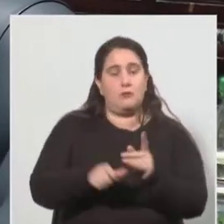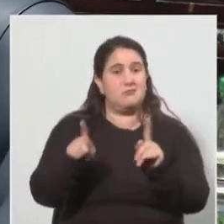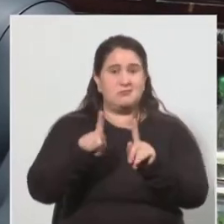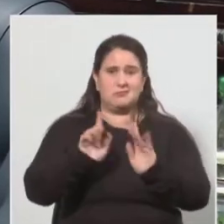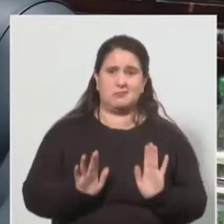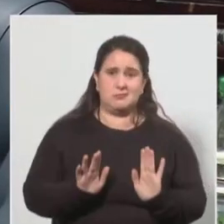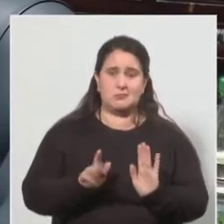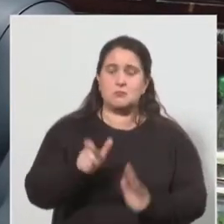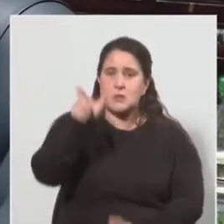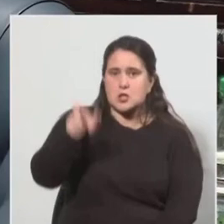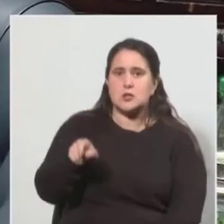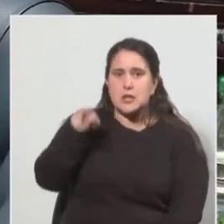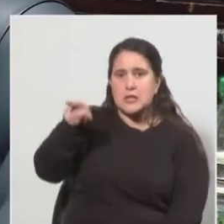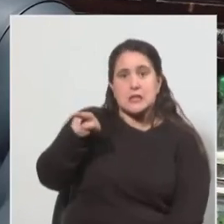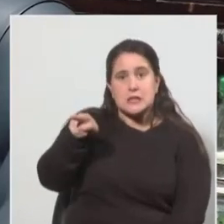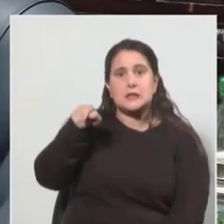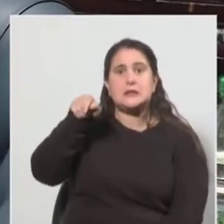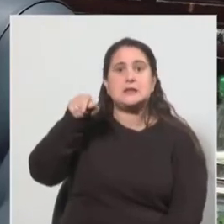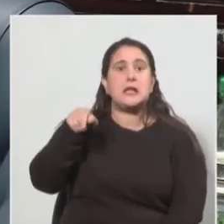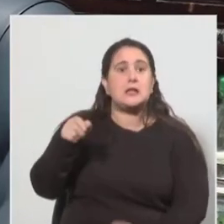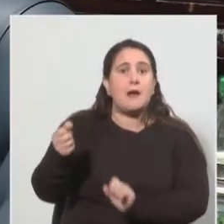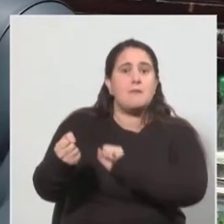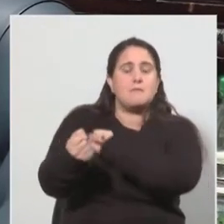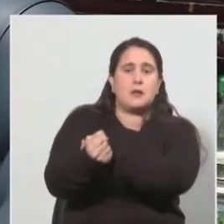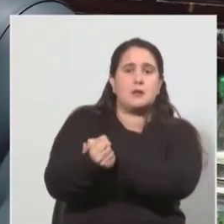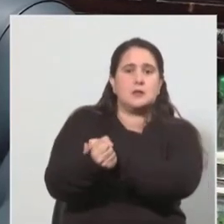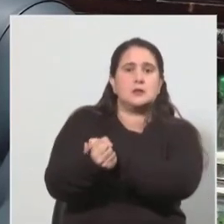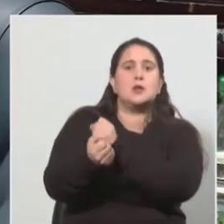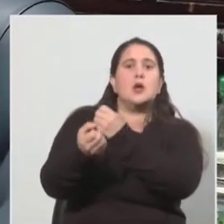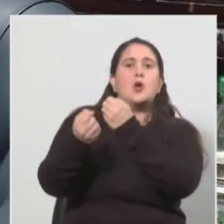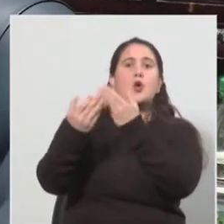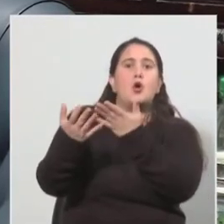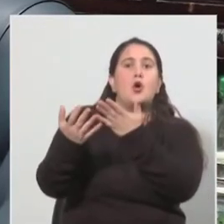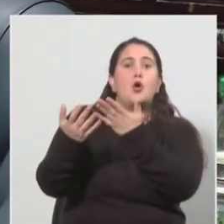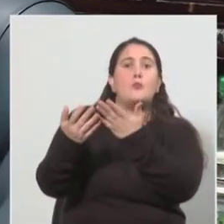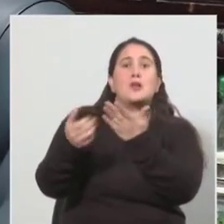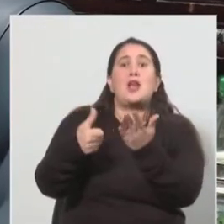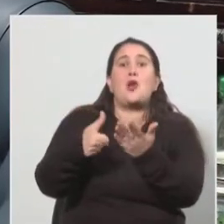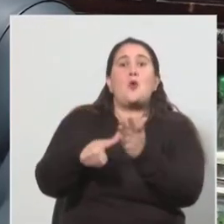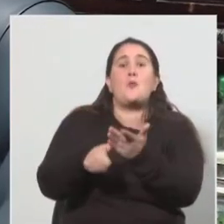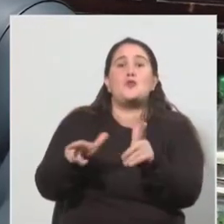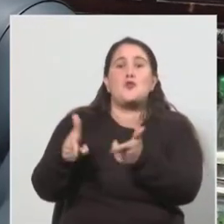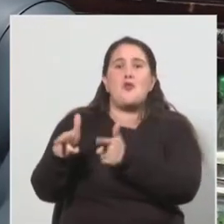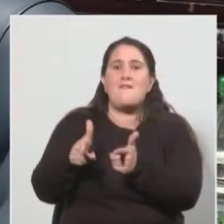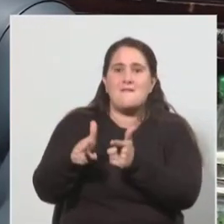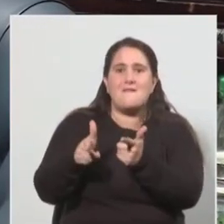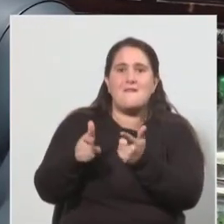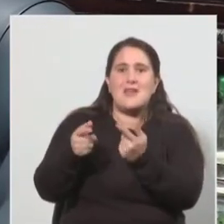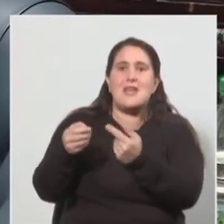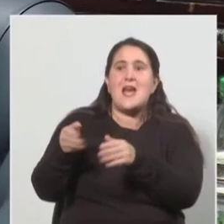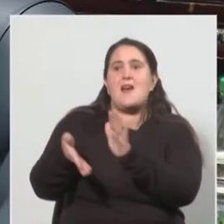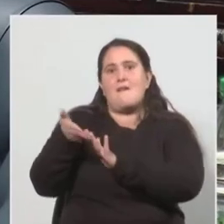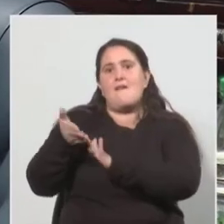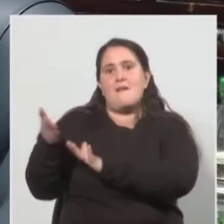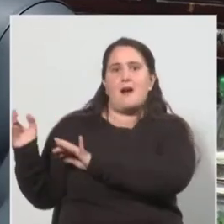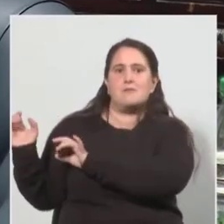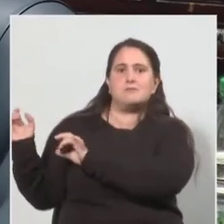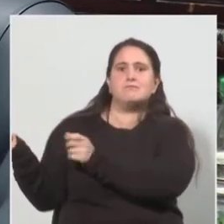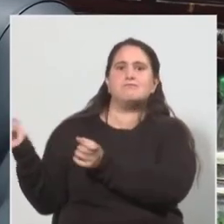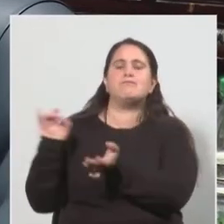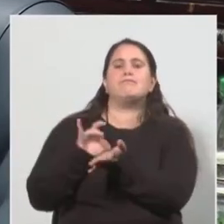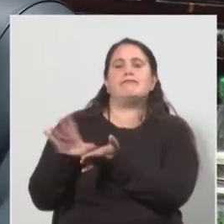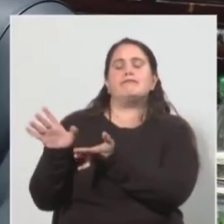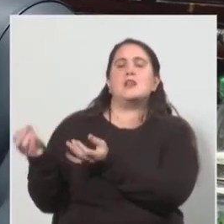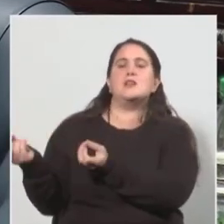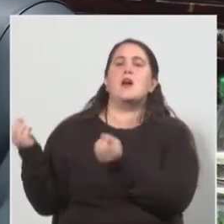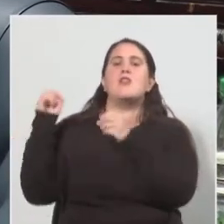Se trataba de una persona que permanecía detenida porque estaba indocumentada y sujeta a deportación por